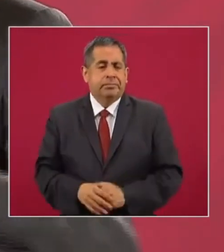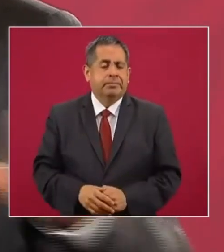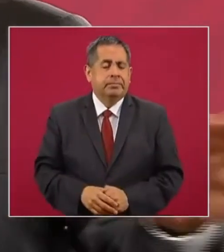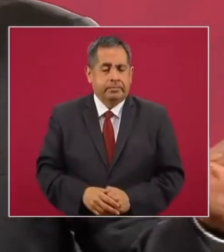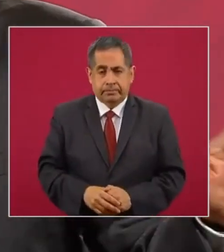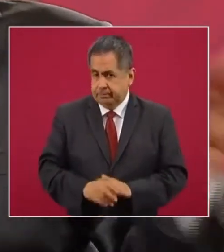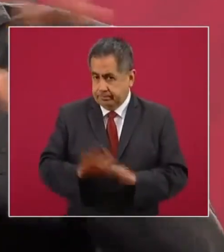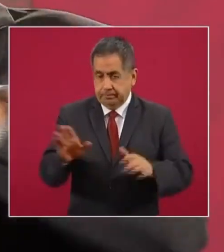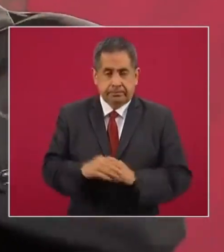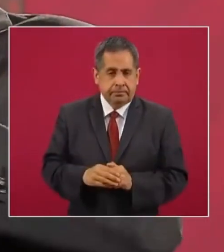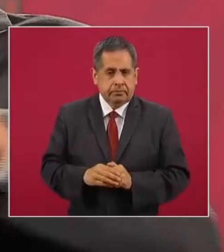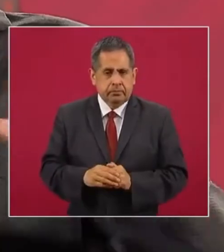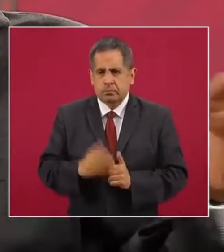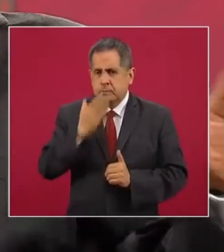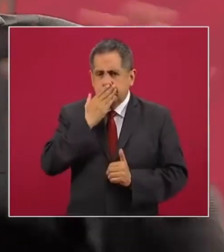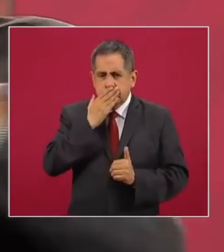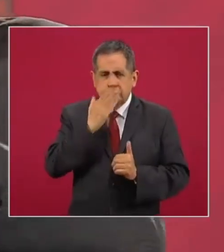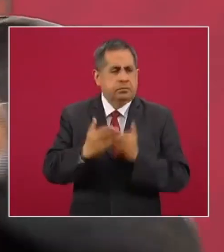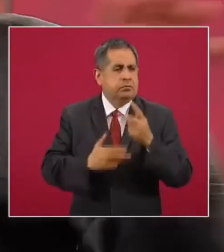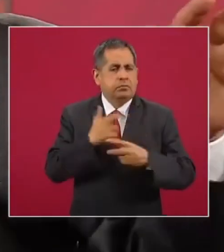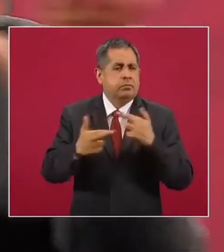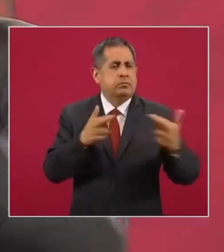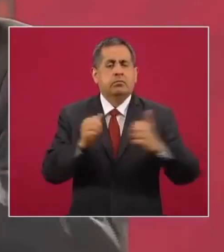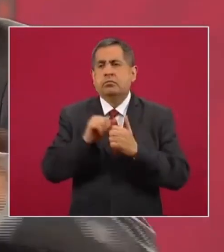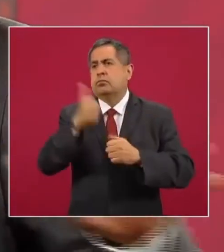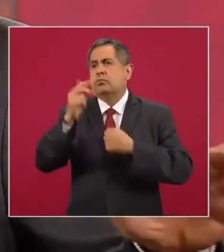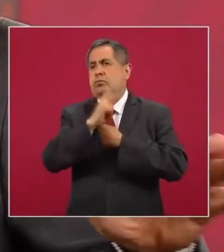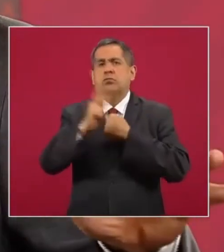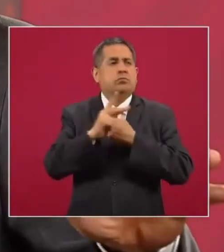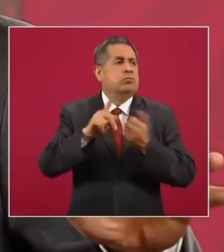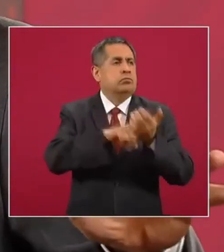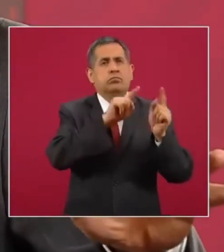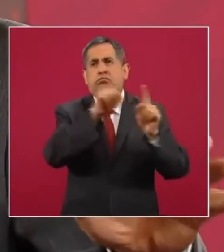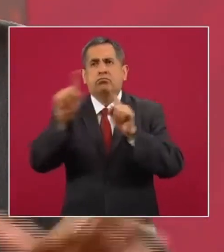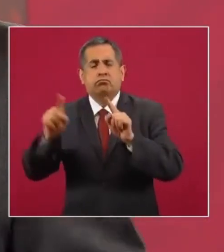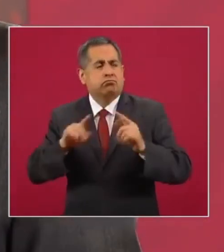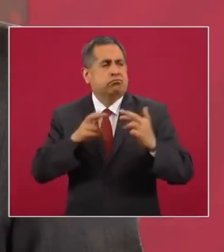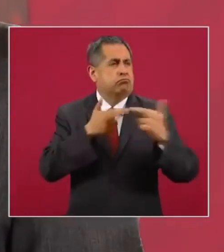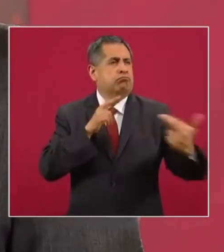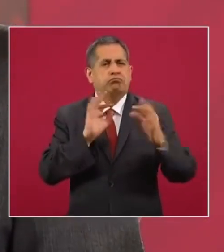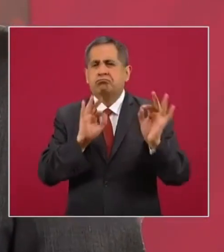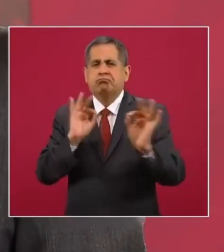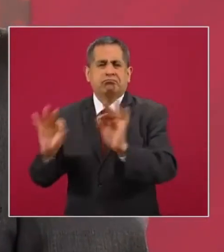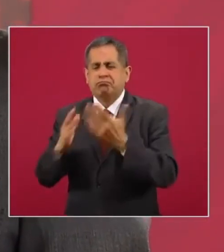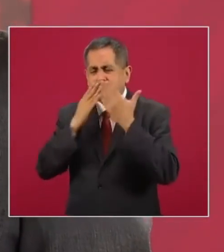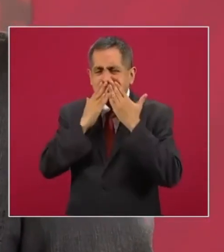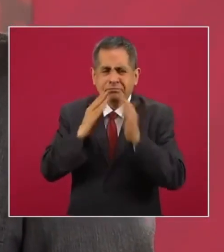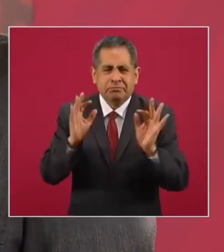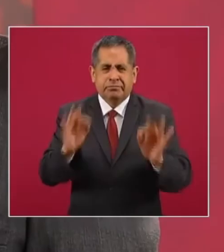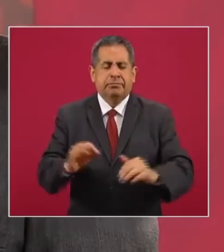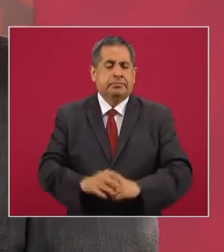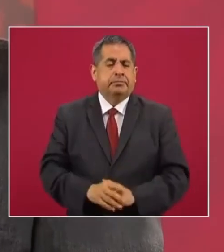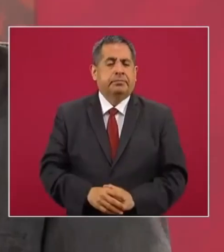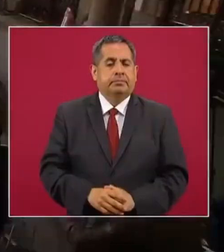Entonces, llevamos muy buena relación con todos los gobiernos, con todos los pueblos del mundo.